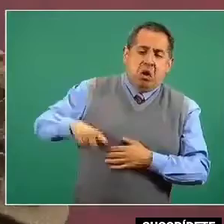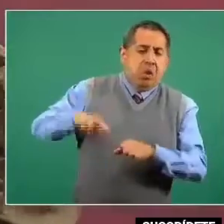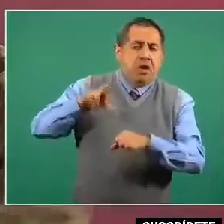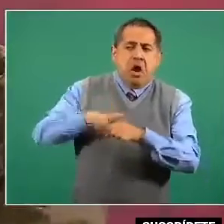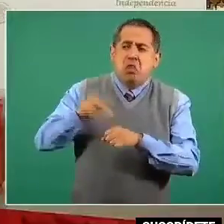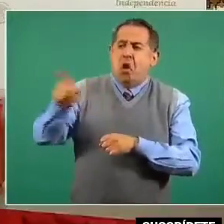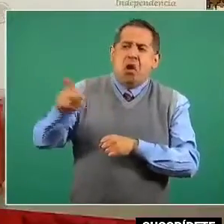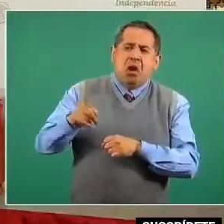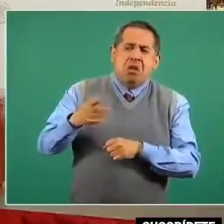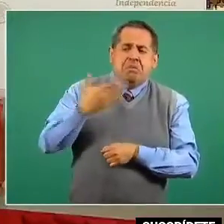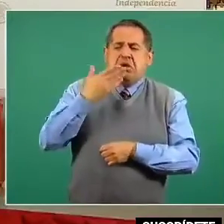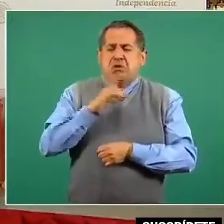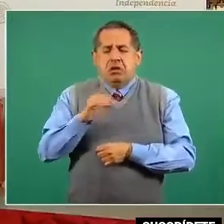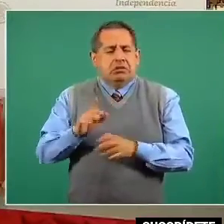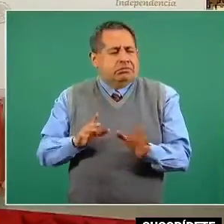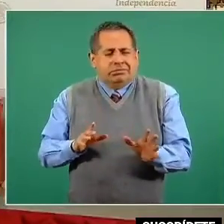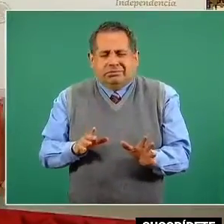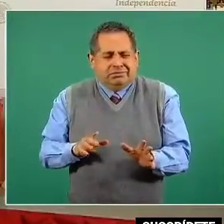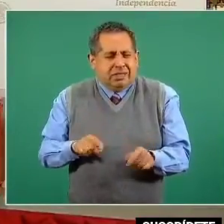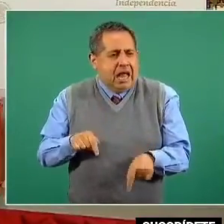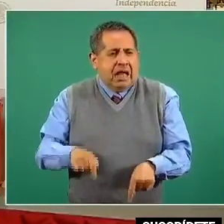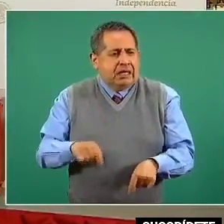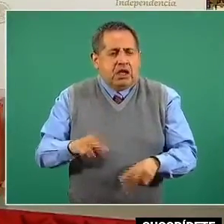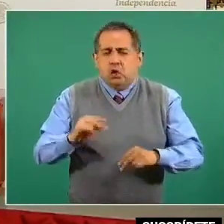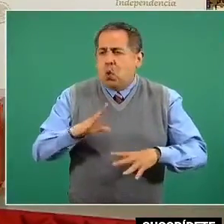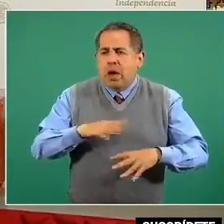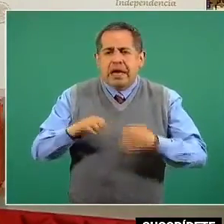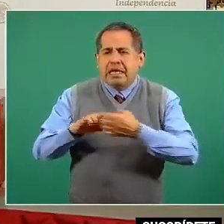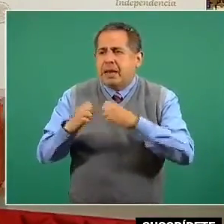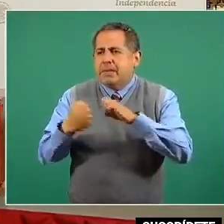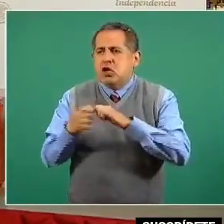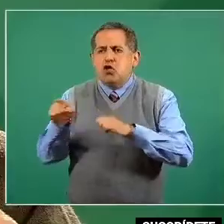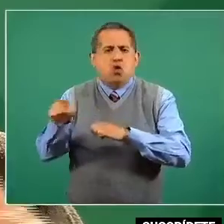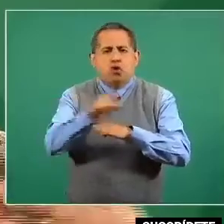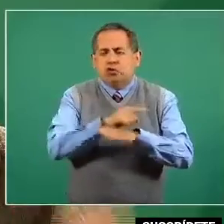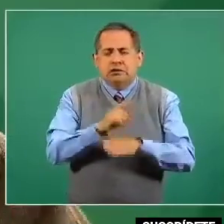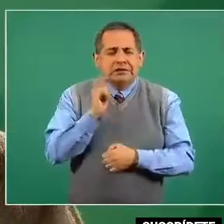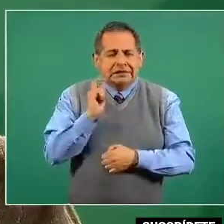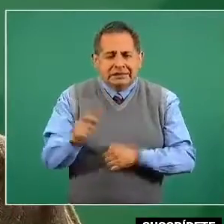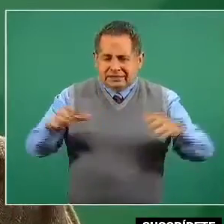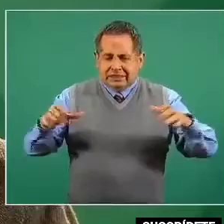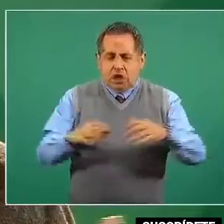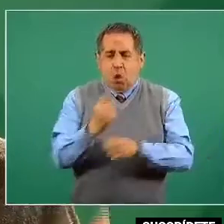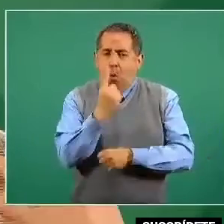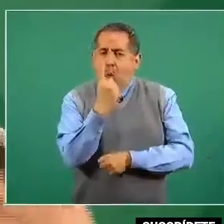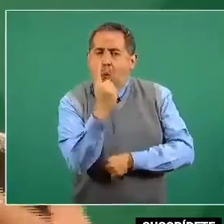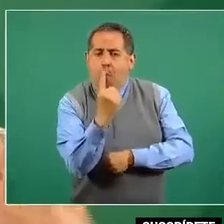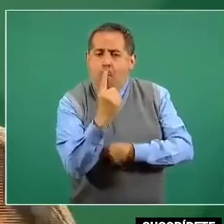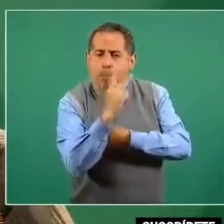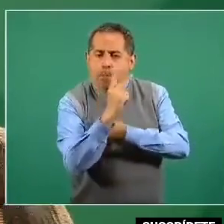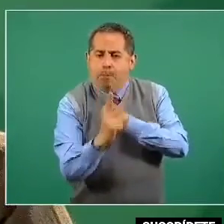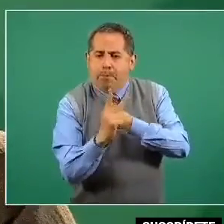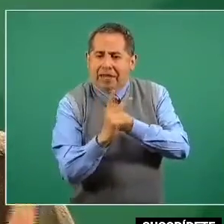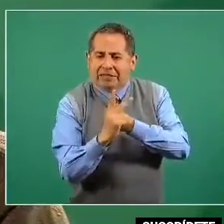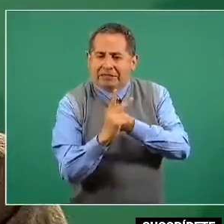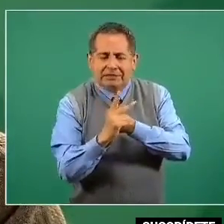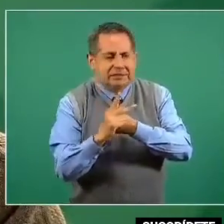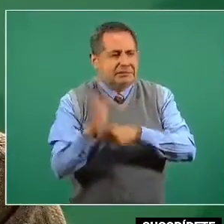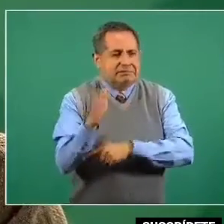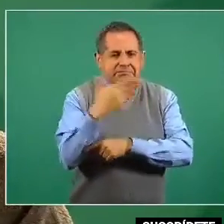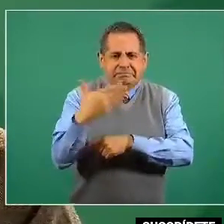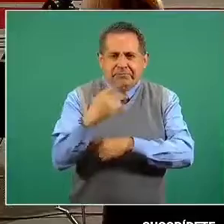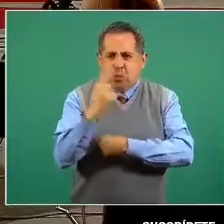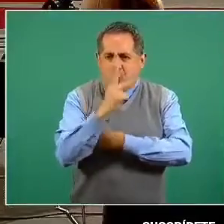y que les ataca. Para nosotros no hay enemigos en esto, para nosotros hay un solo país que requiere una respuesta